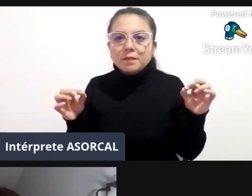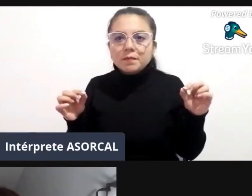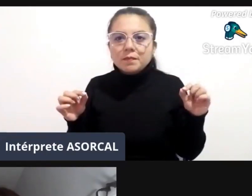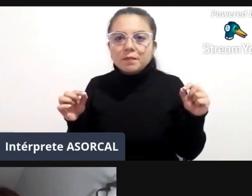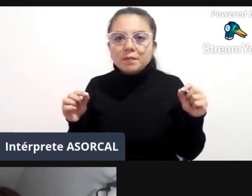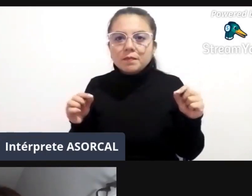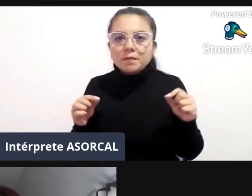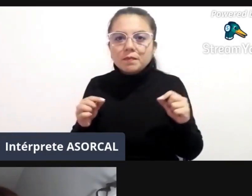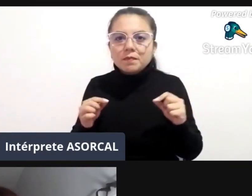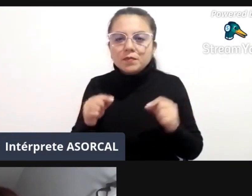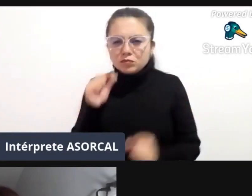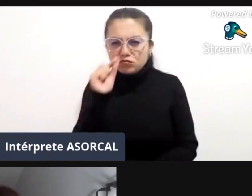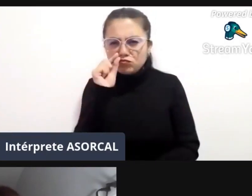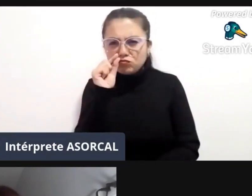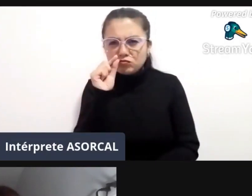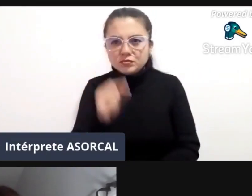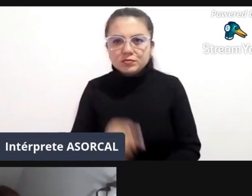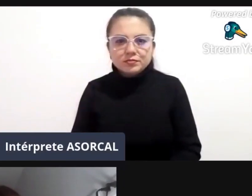Un segundito.